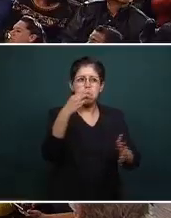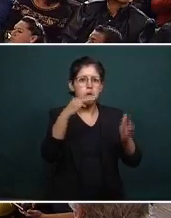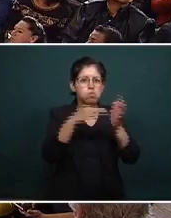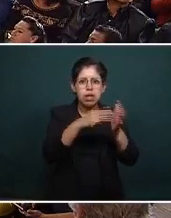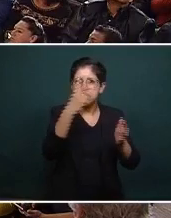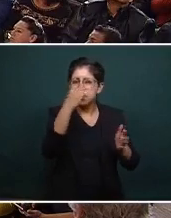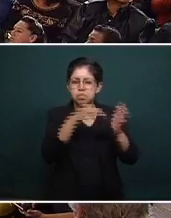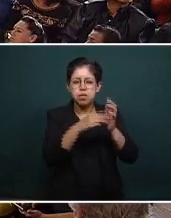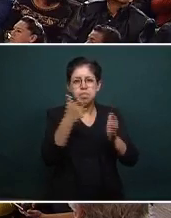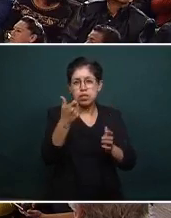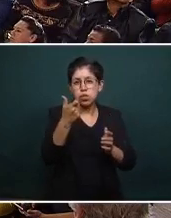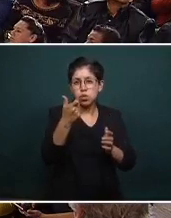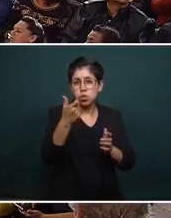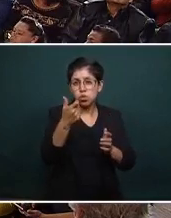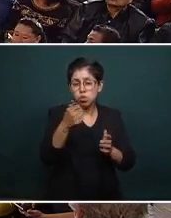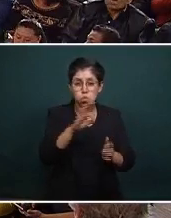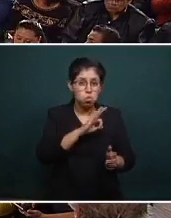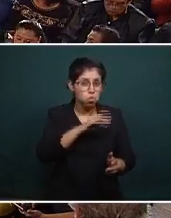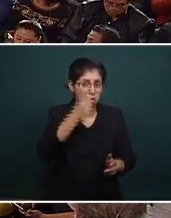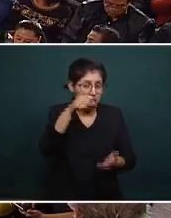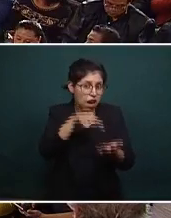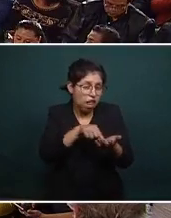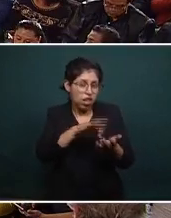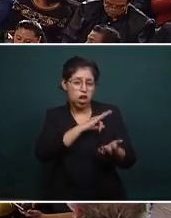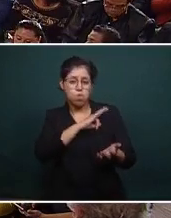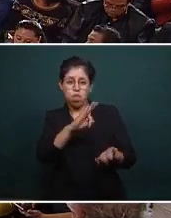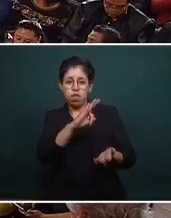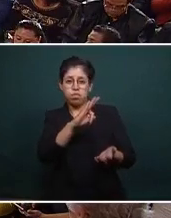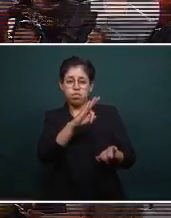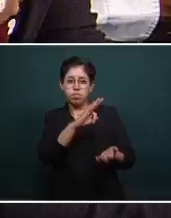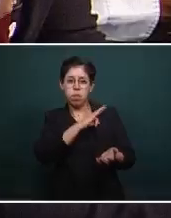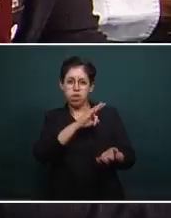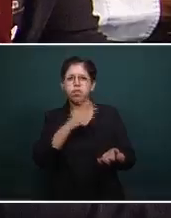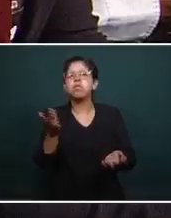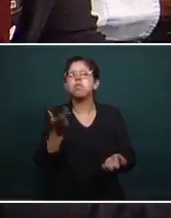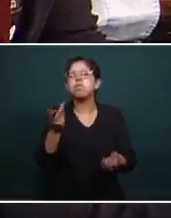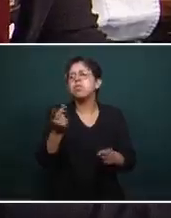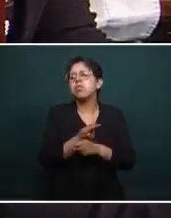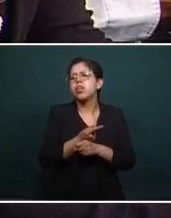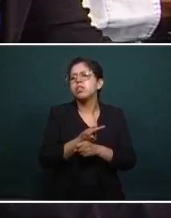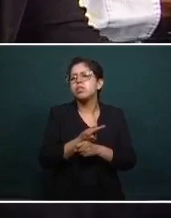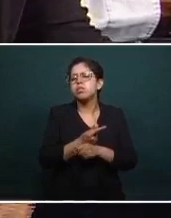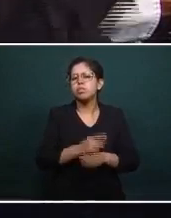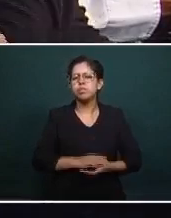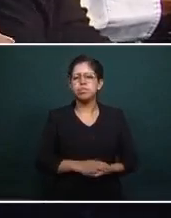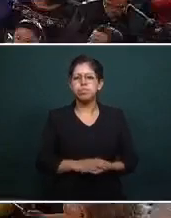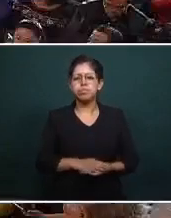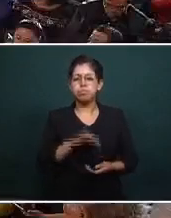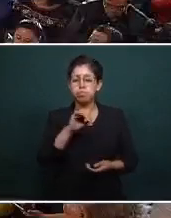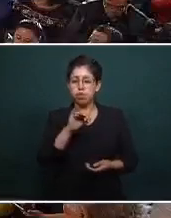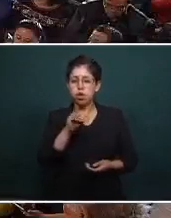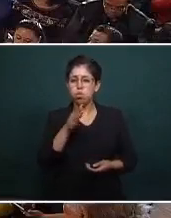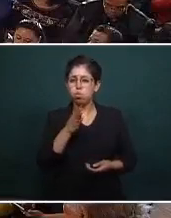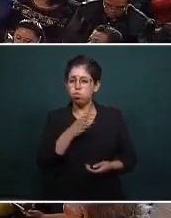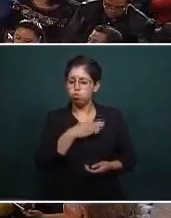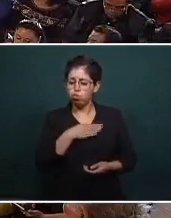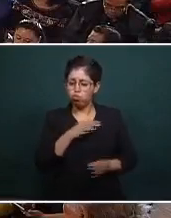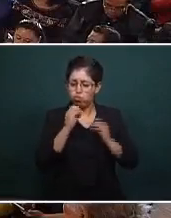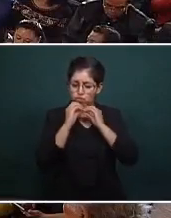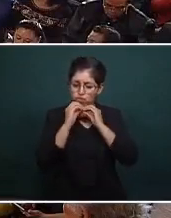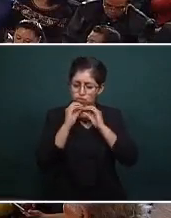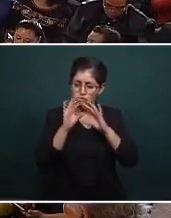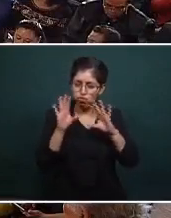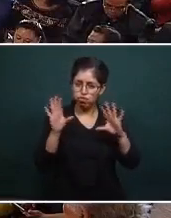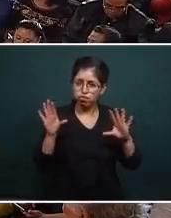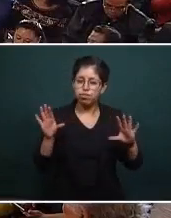pesos. ¿Se podrá hacer algo? ¿Gobierno tiene conocimiento de esto? ¿Qué se va a hacer al respecto? Pues es muy buena la información